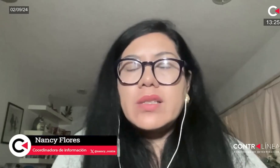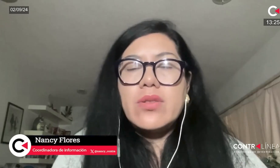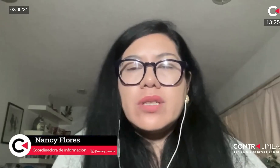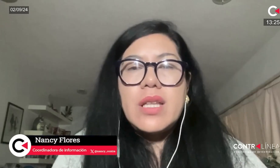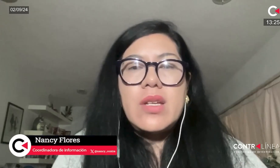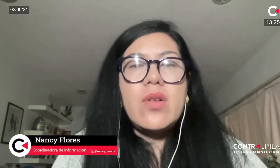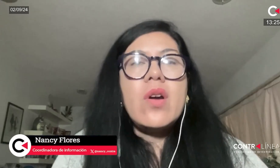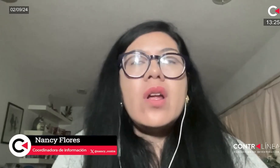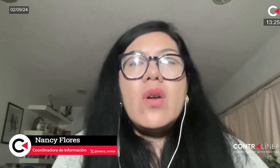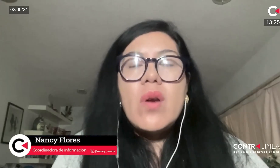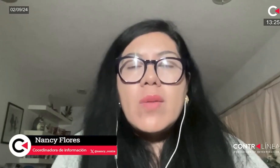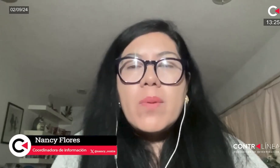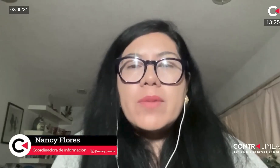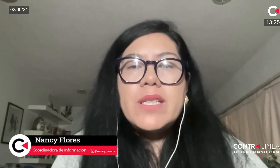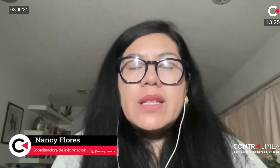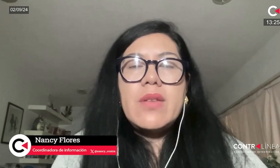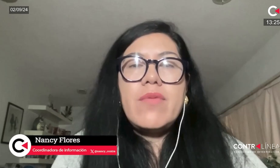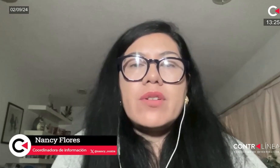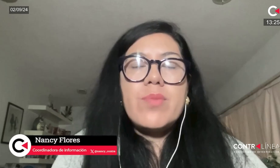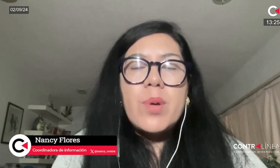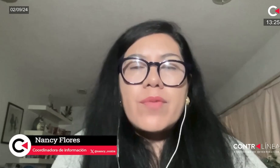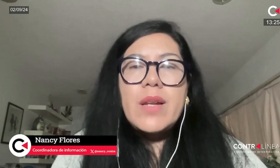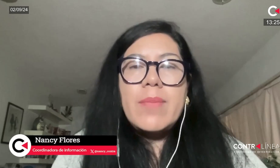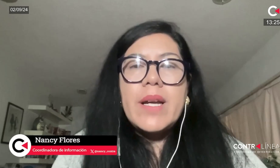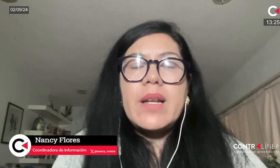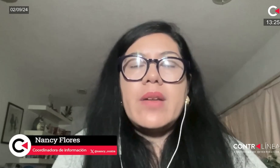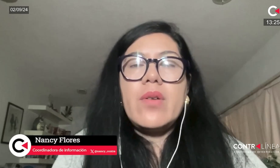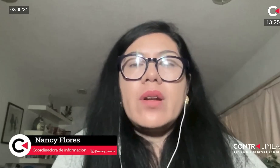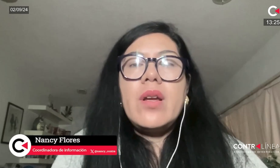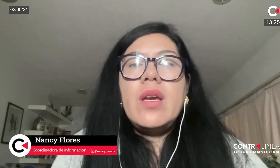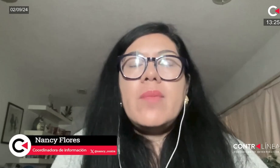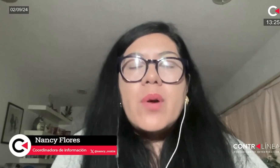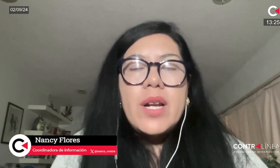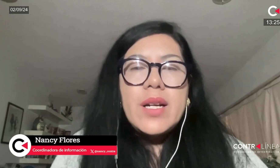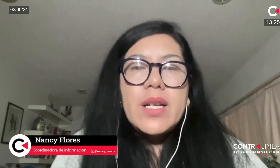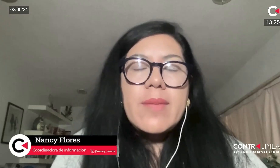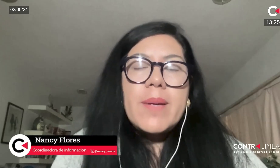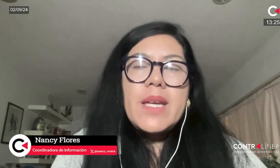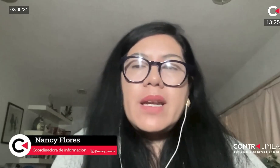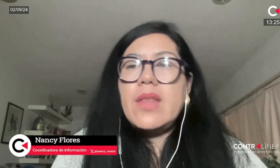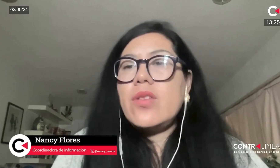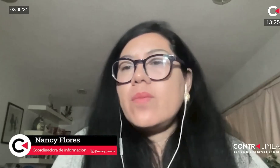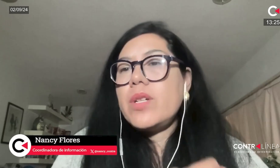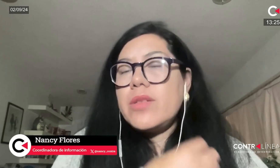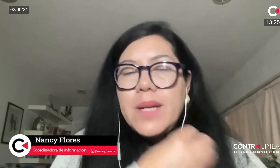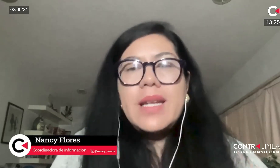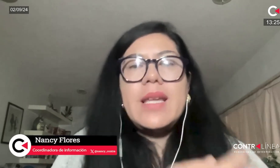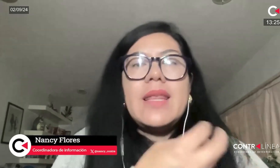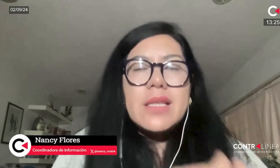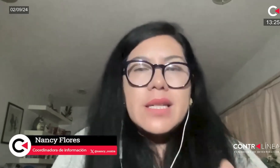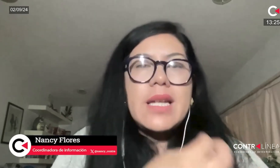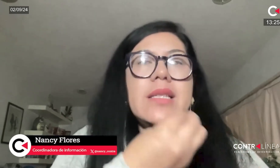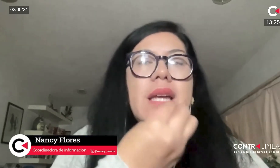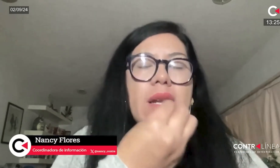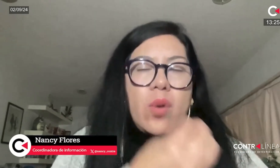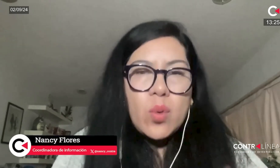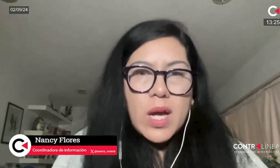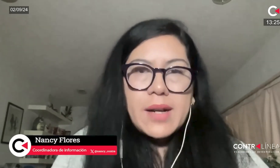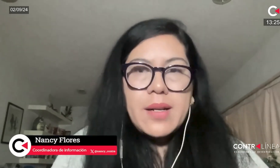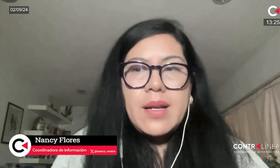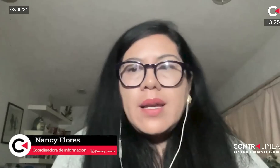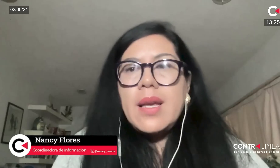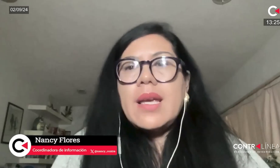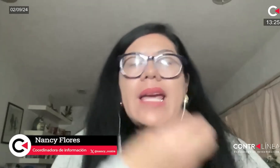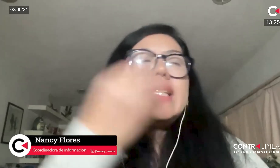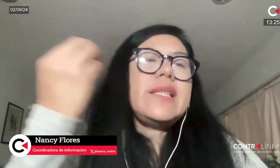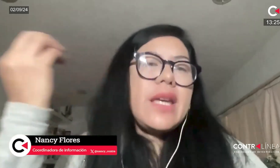por Ernesto Zedillo, luego por Vicente Fox, por Felipe Calderón, por Enrique Peña Nieto, pues viene desde ese